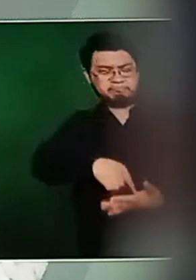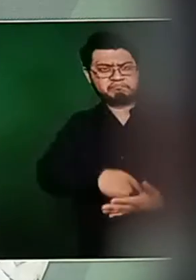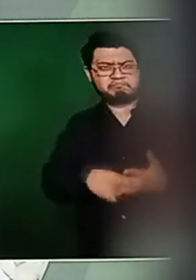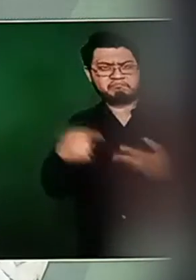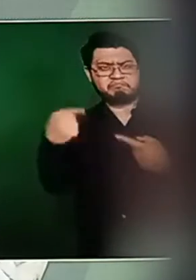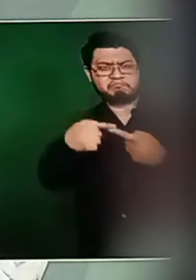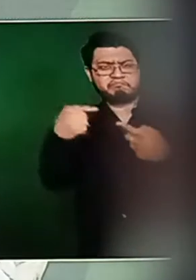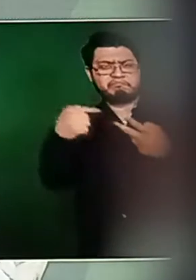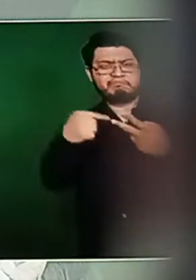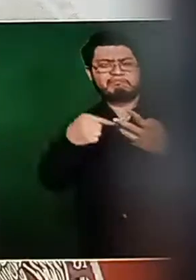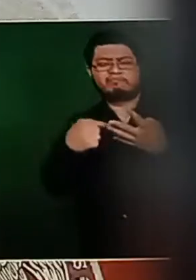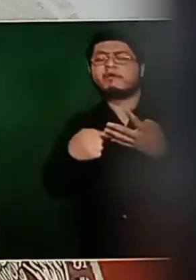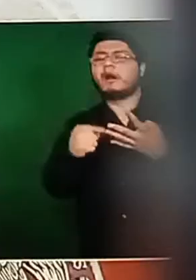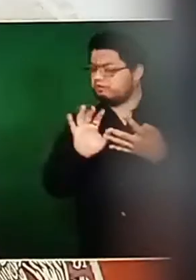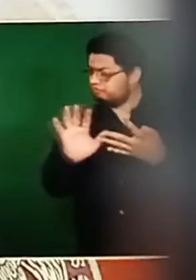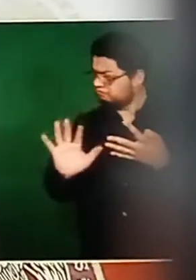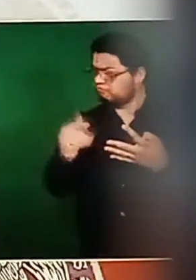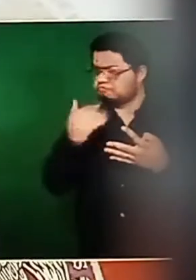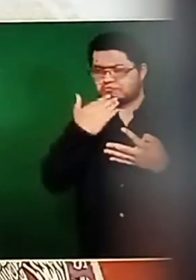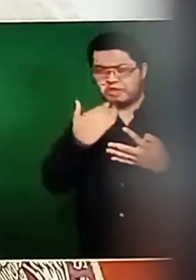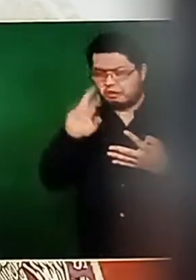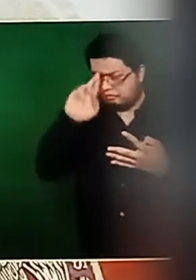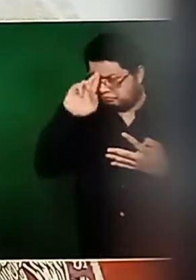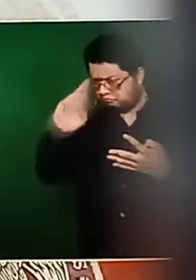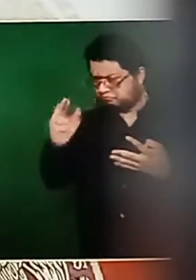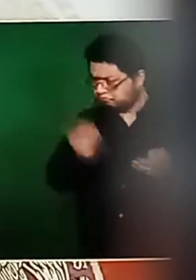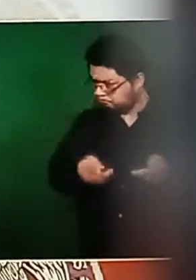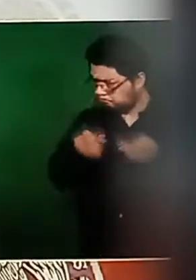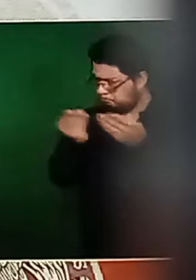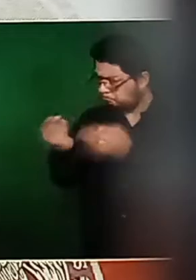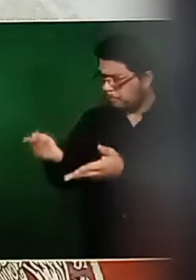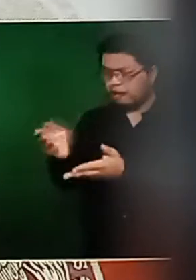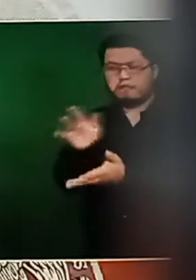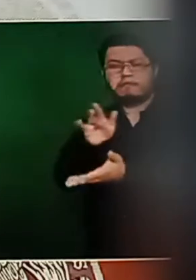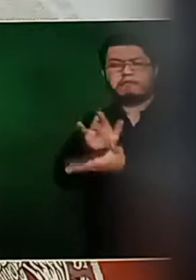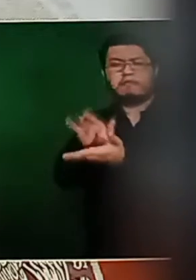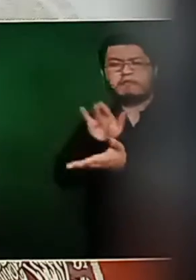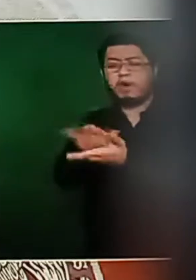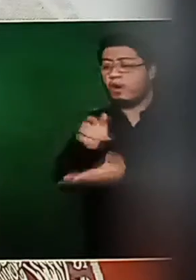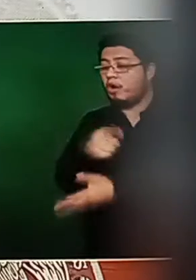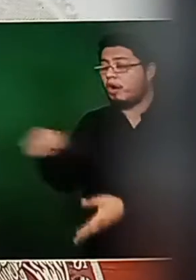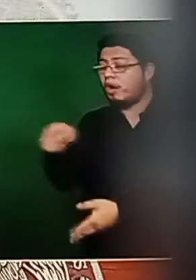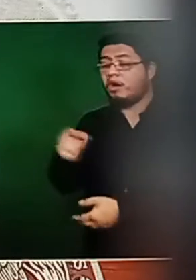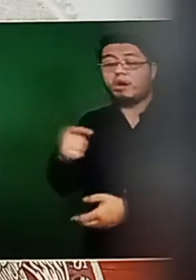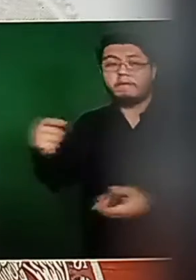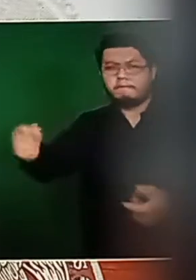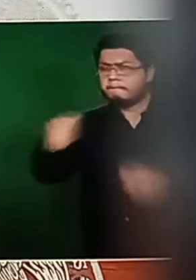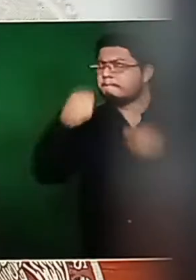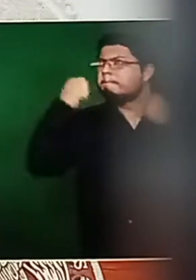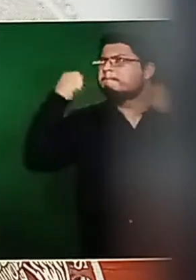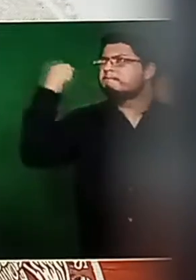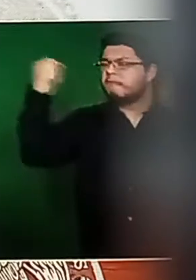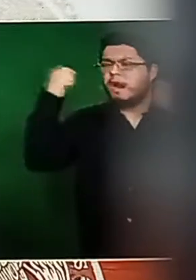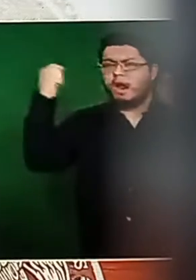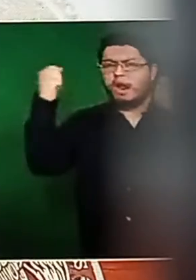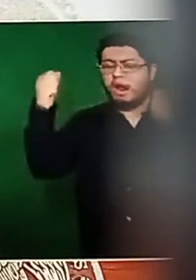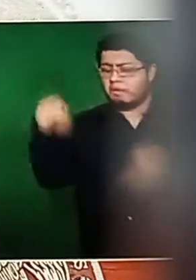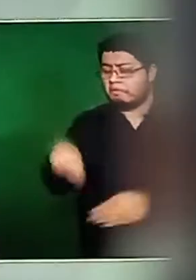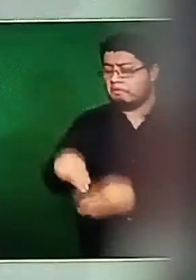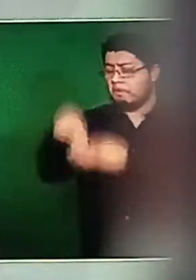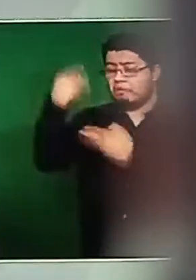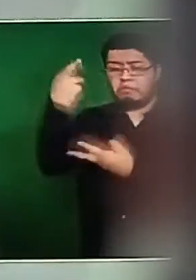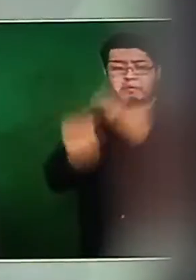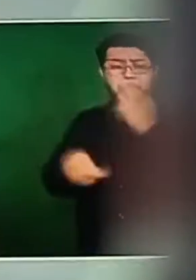eso hay que dar todas las facilidades para que se manifieste el monumento a la